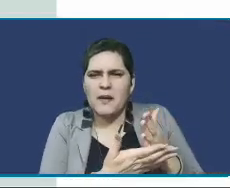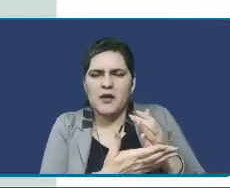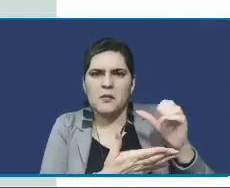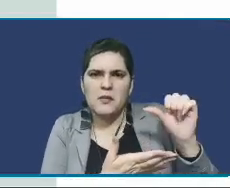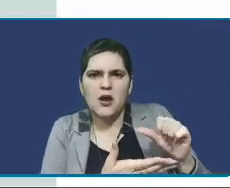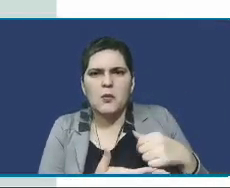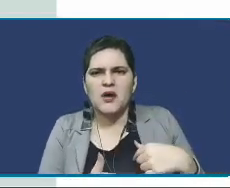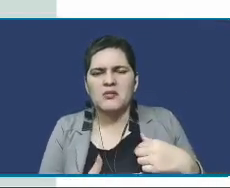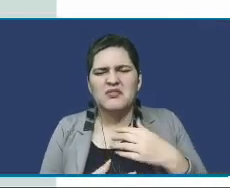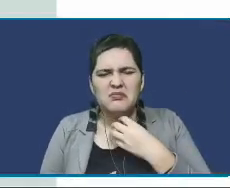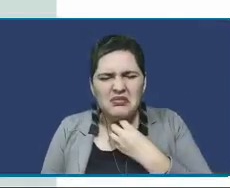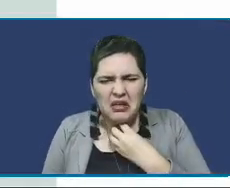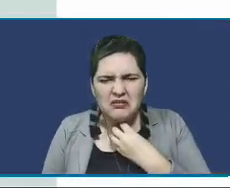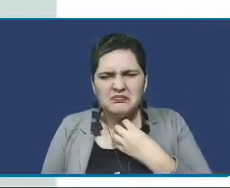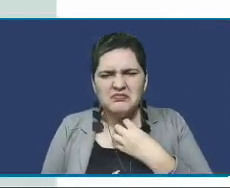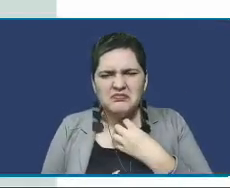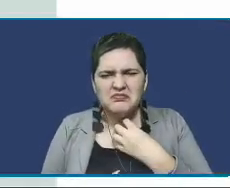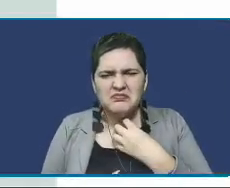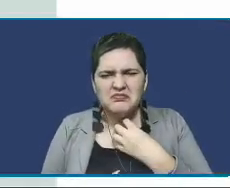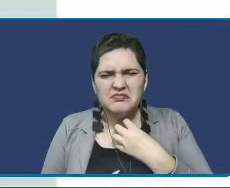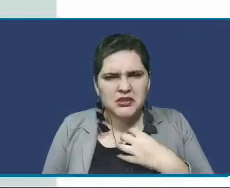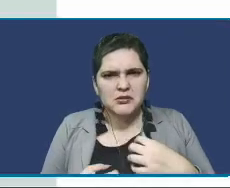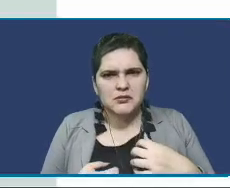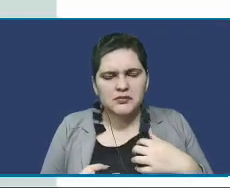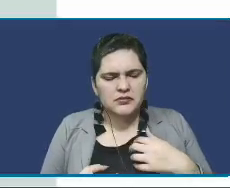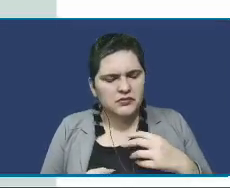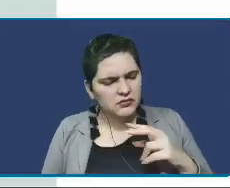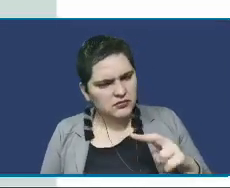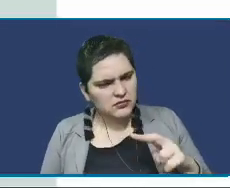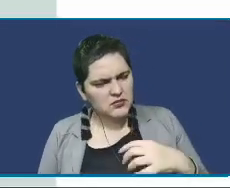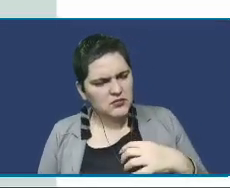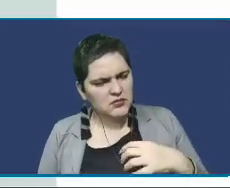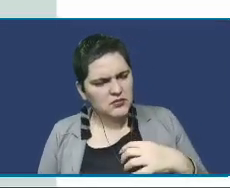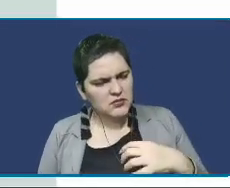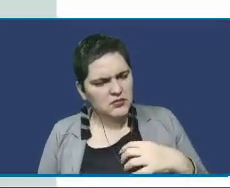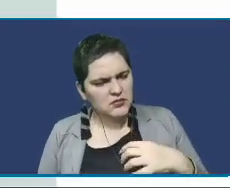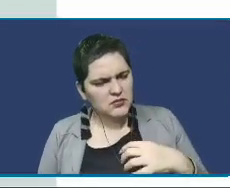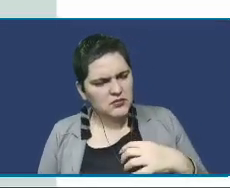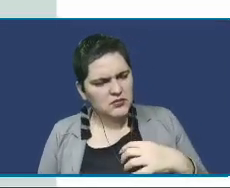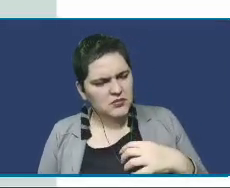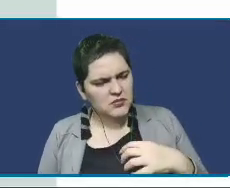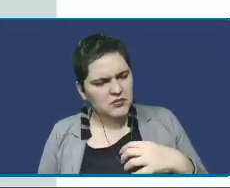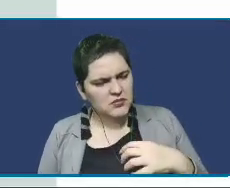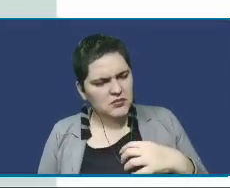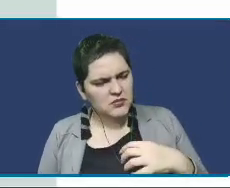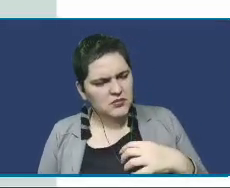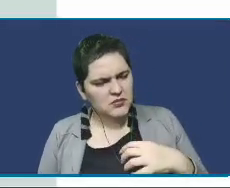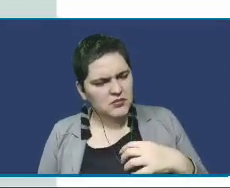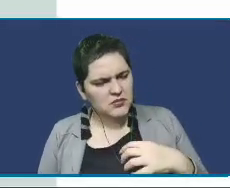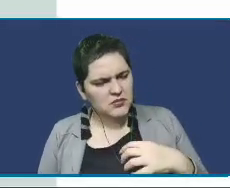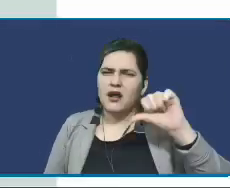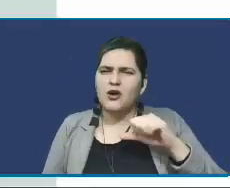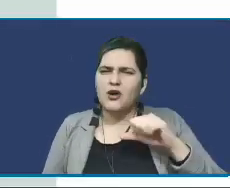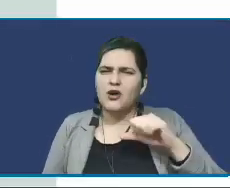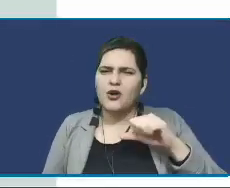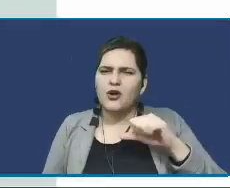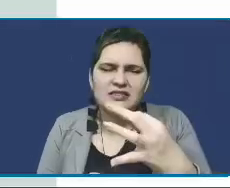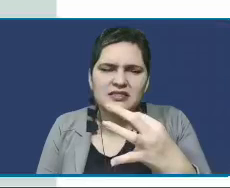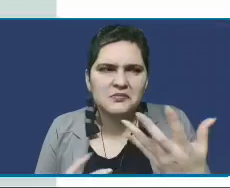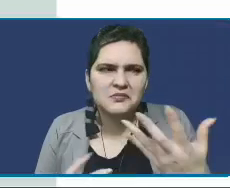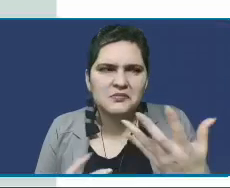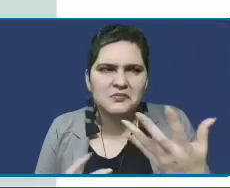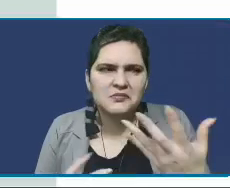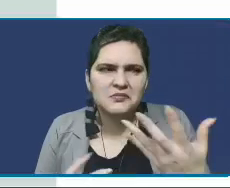carraspeando permanentemente puede ser un síntoma de que tengo alguna molestia digestiva y no la he podido verbalizar. Gritar